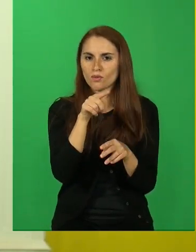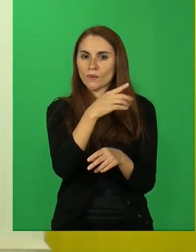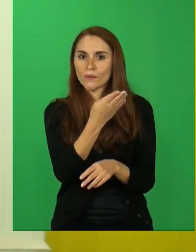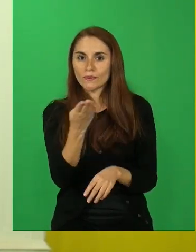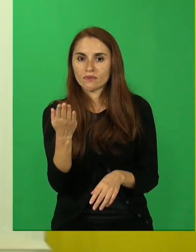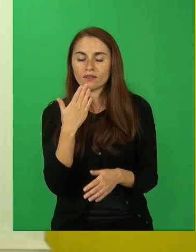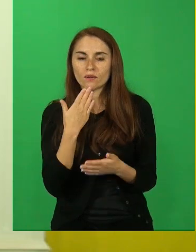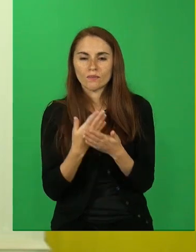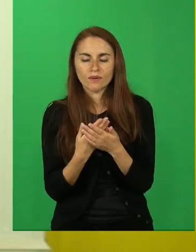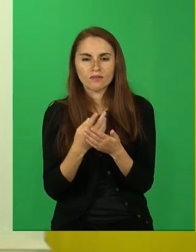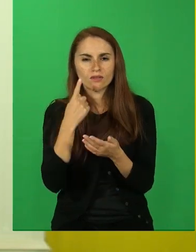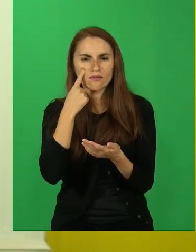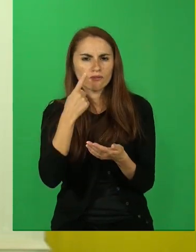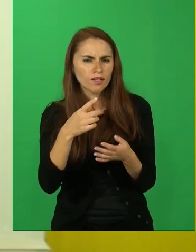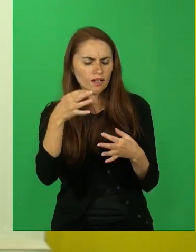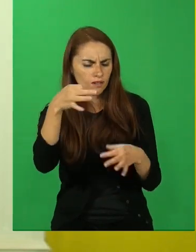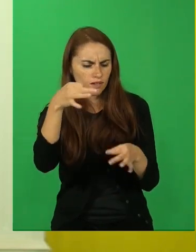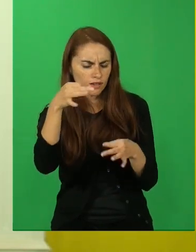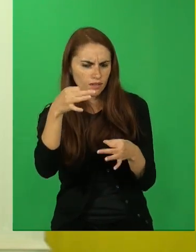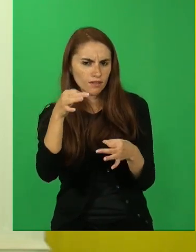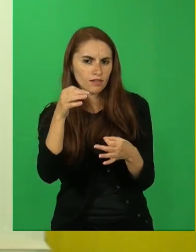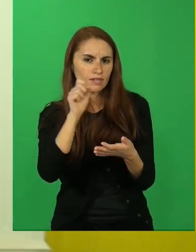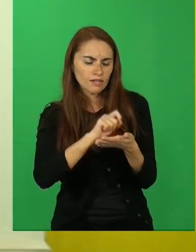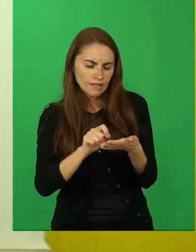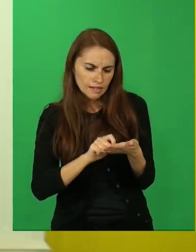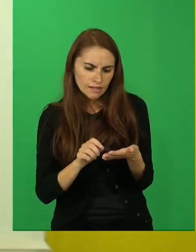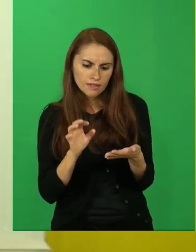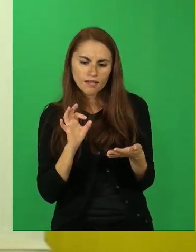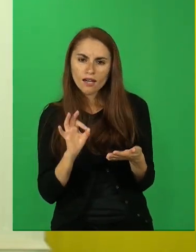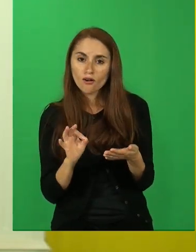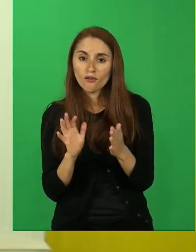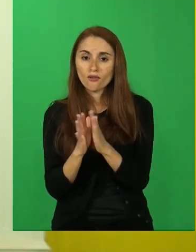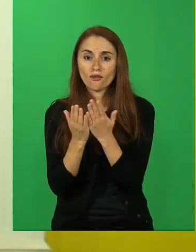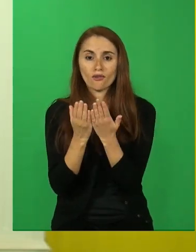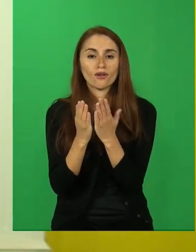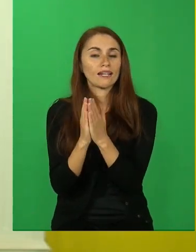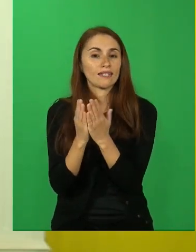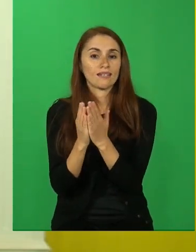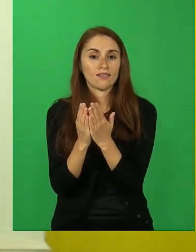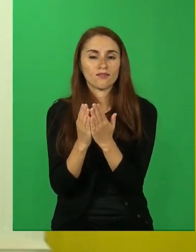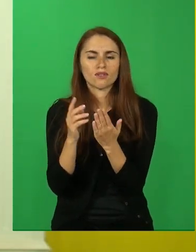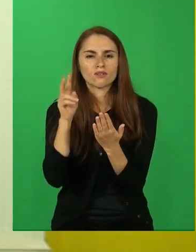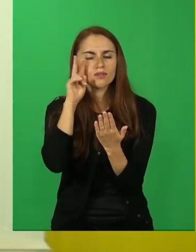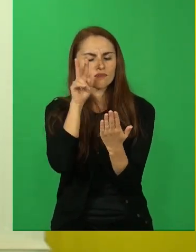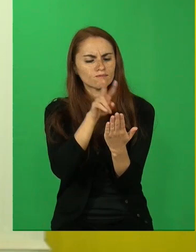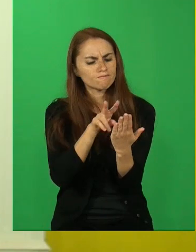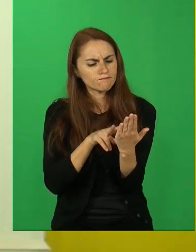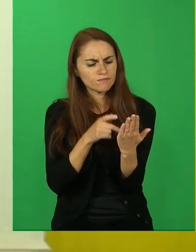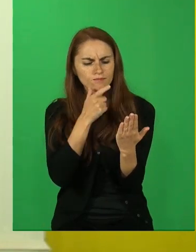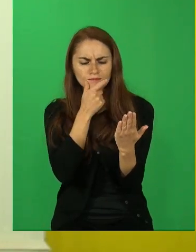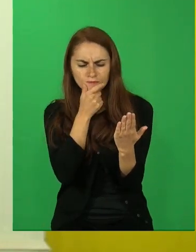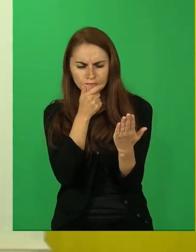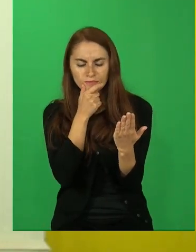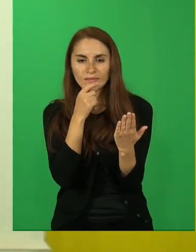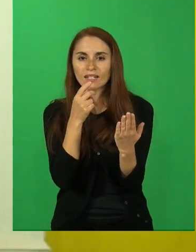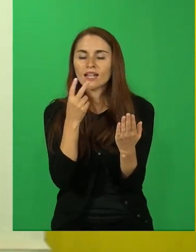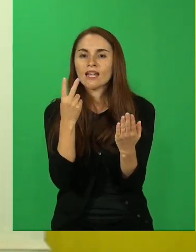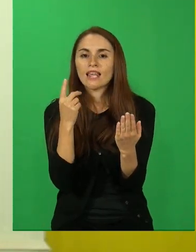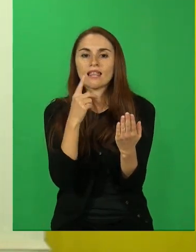enfrentado en una guía o en el texto de estudio a este tipo de preguntas, siempre tienes que resolver las